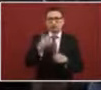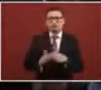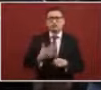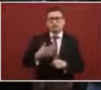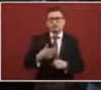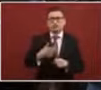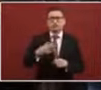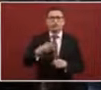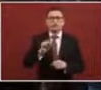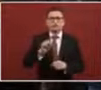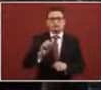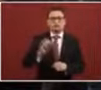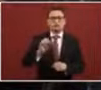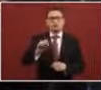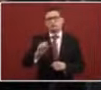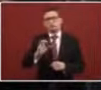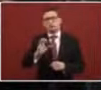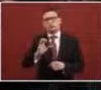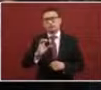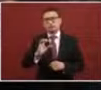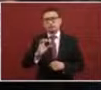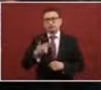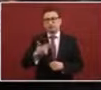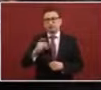dos, a la limón.